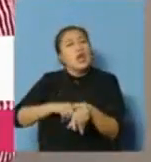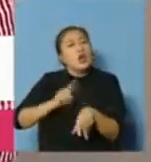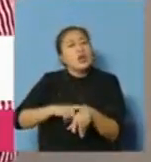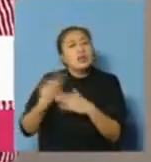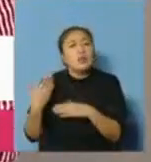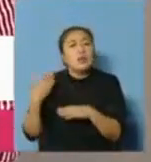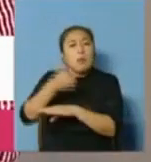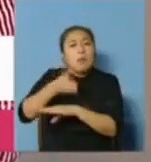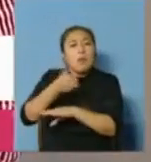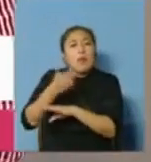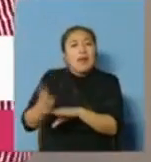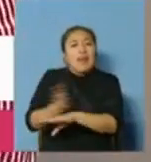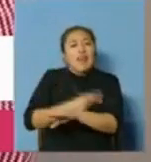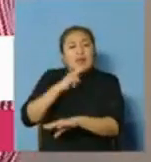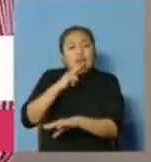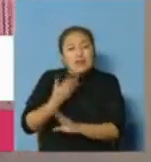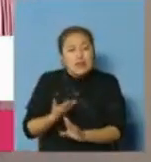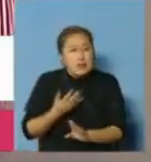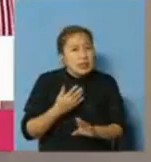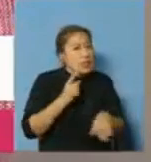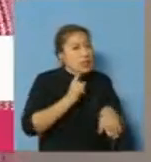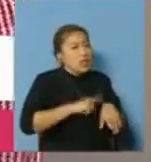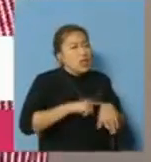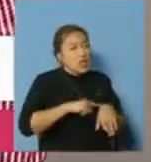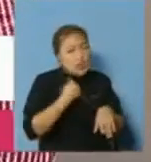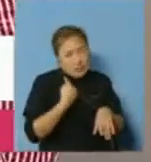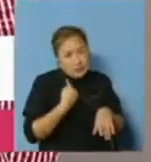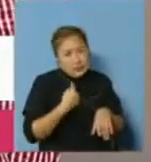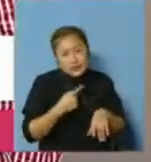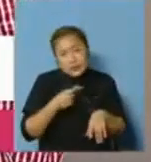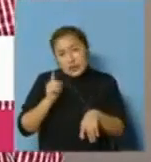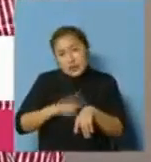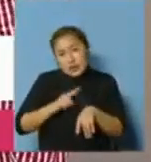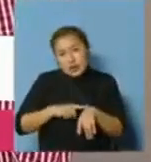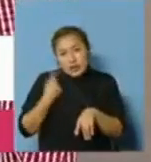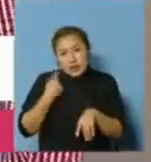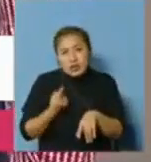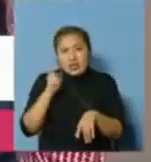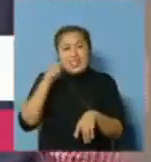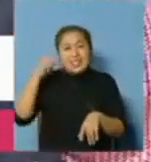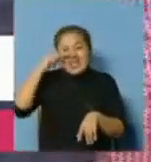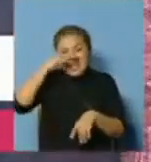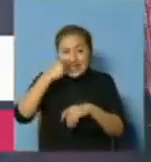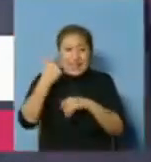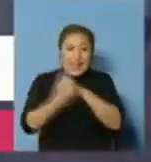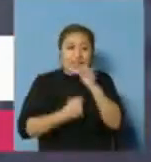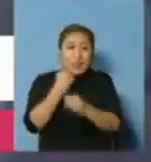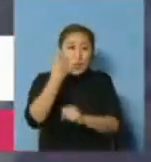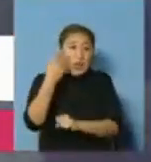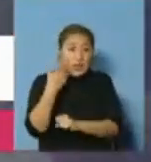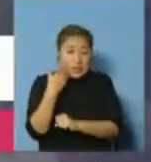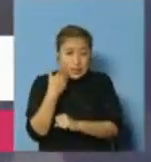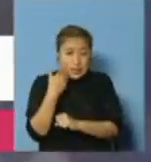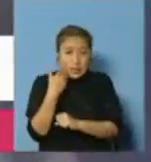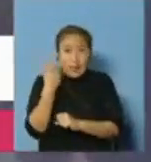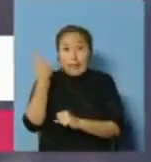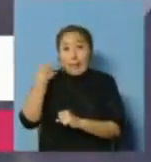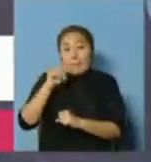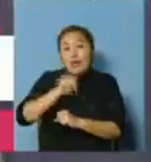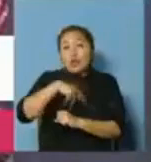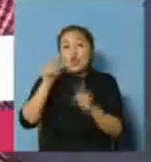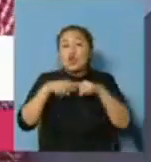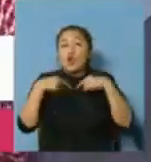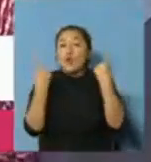para que la gente se acerque antes del viernes el horario de los se puede 7 a 13 pero en otras